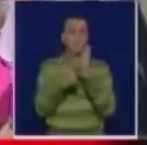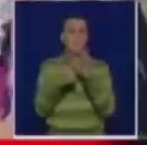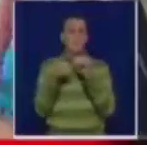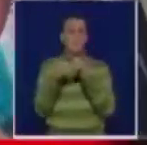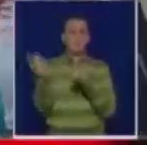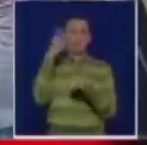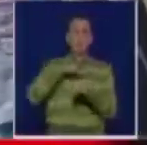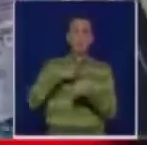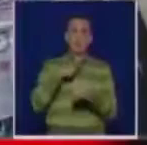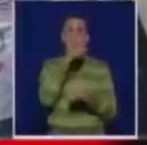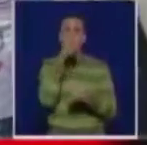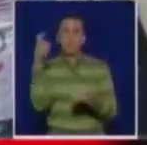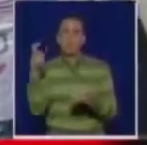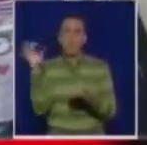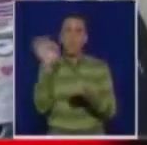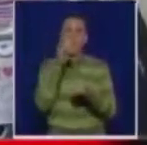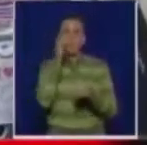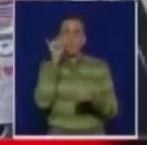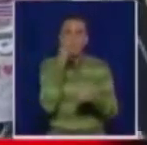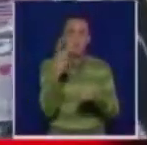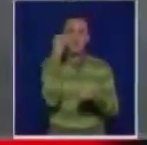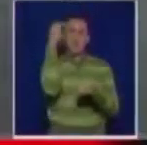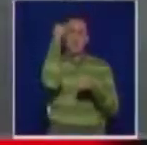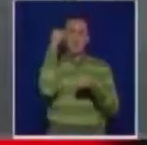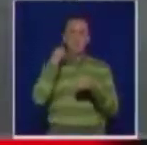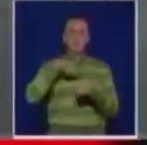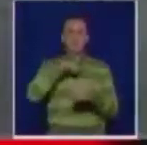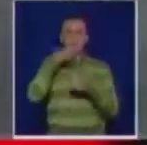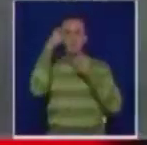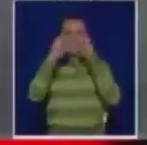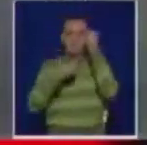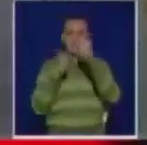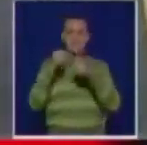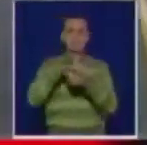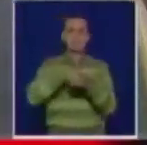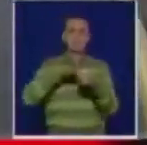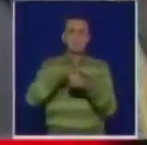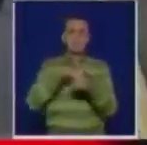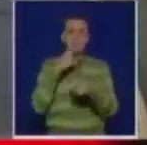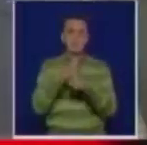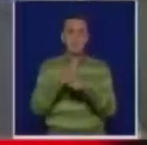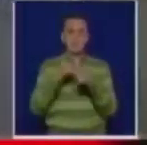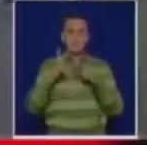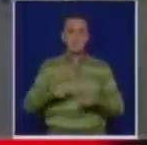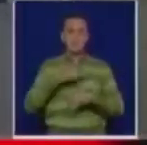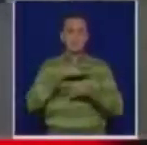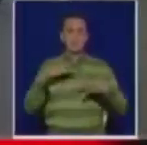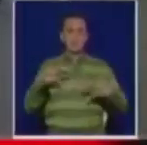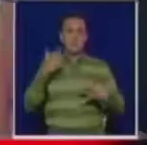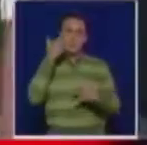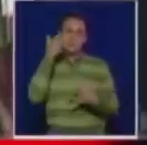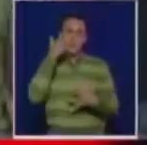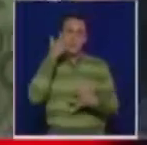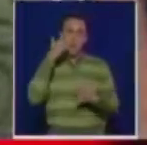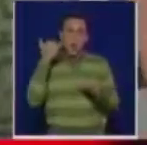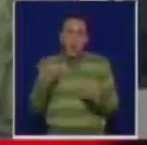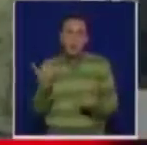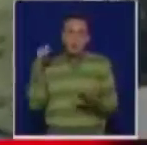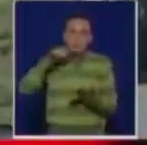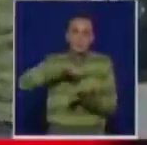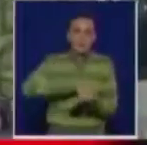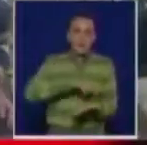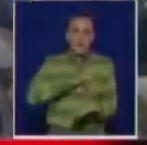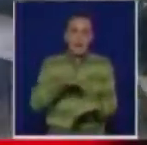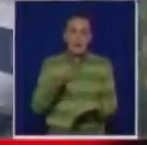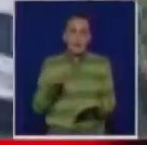fotos. Fue una semana de incomodidades y angustias que complicaron el estado de salud de muchos de ellos, que hoy les parecía mentira por fin volver